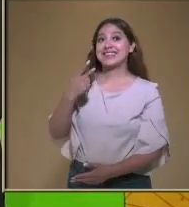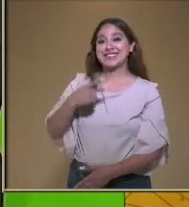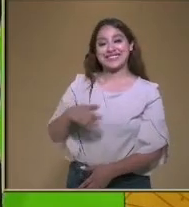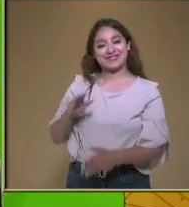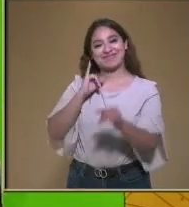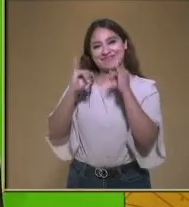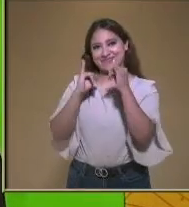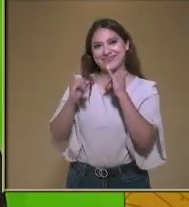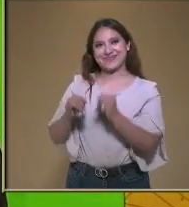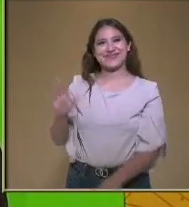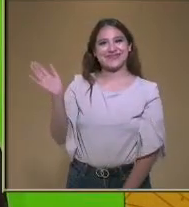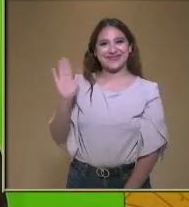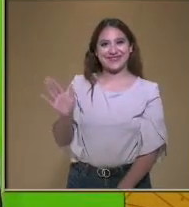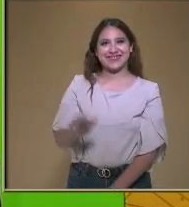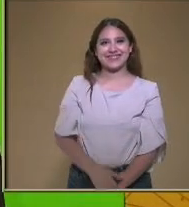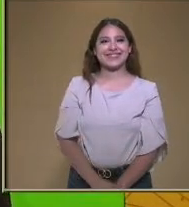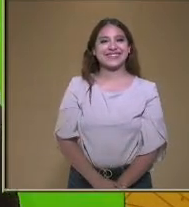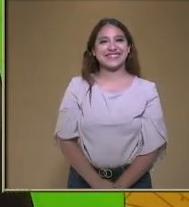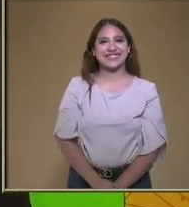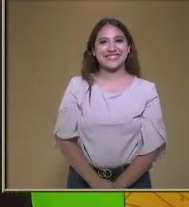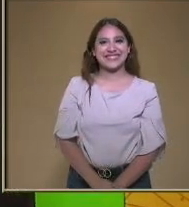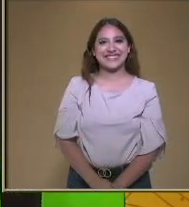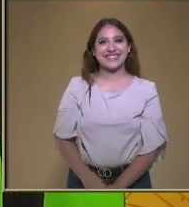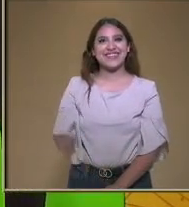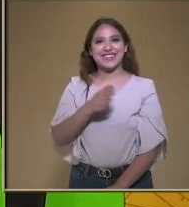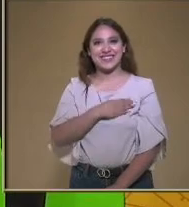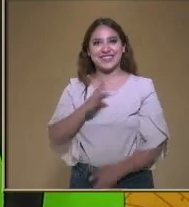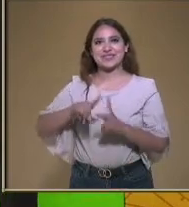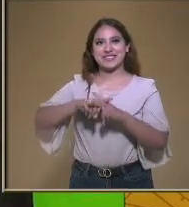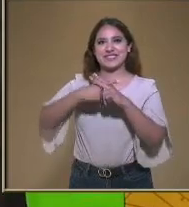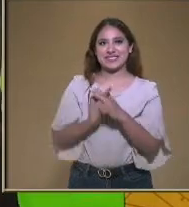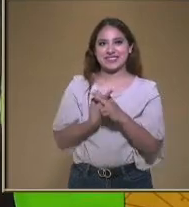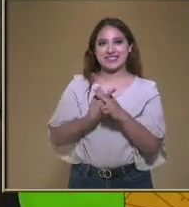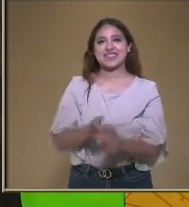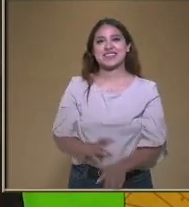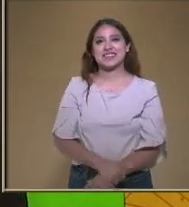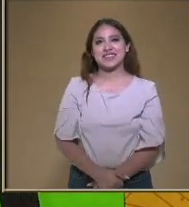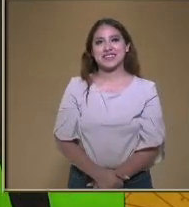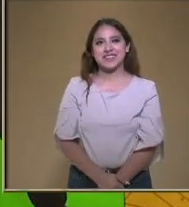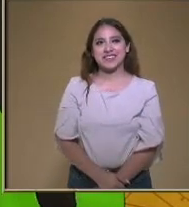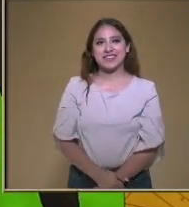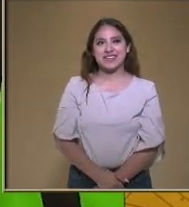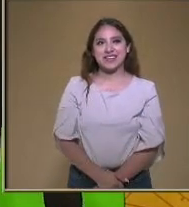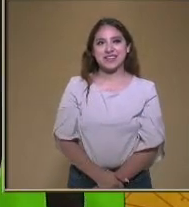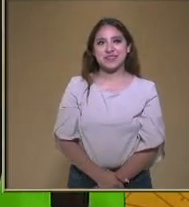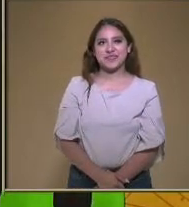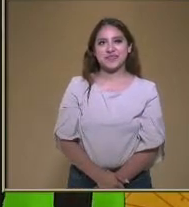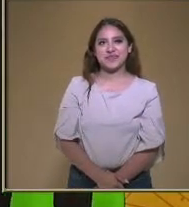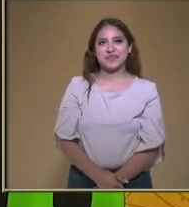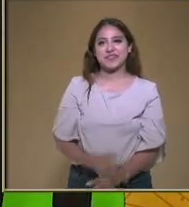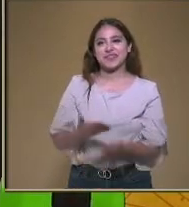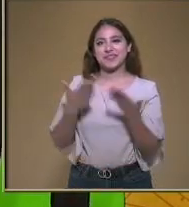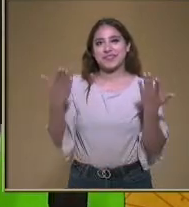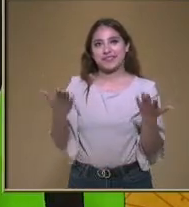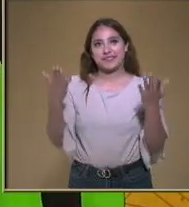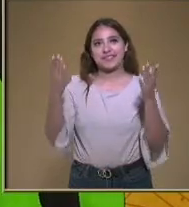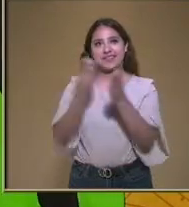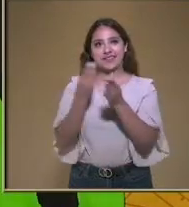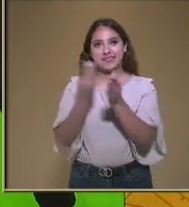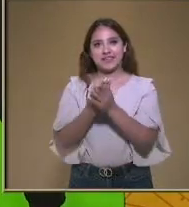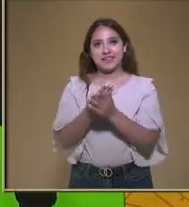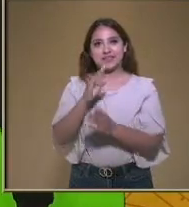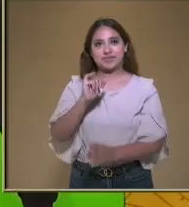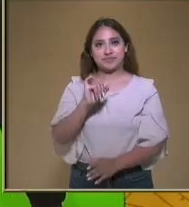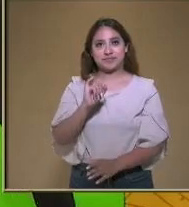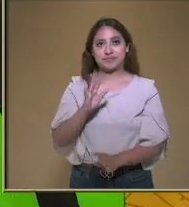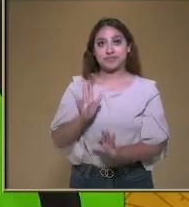señas mexicanas, ¿verdad? Entonces, bueno, vamos a iniciar propiamente con la sesión del día de hoy. Claro,